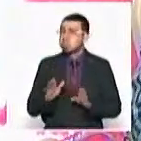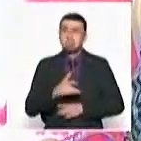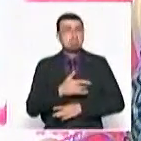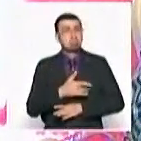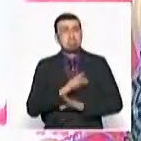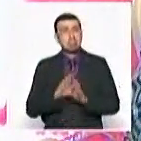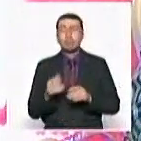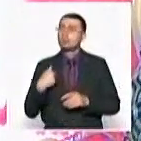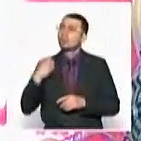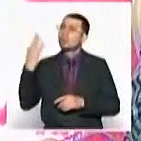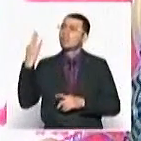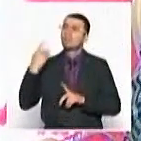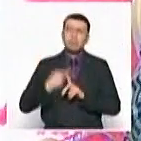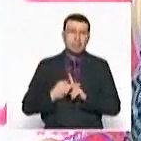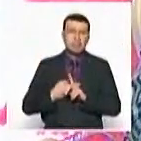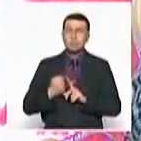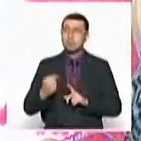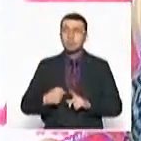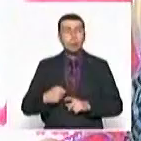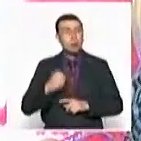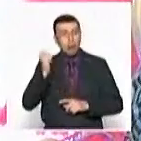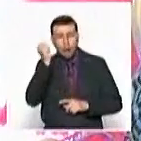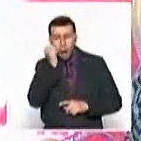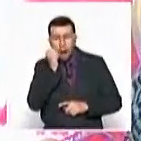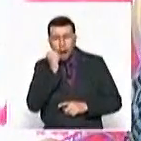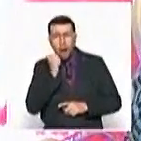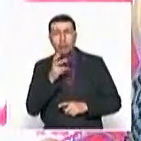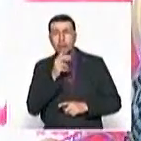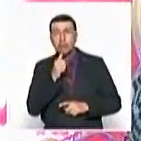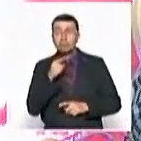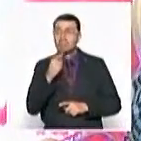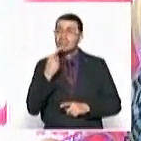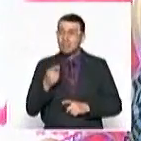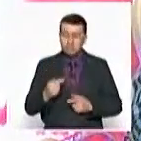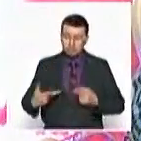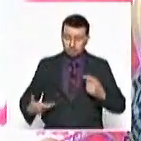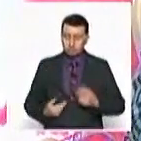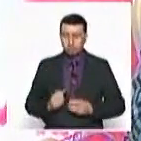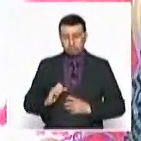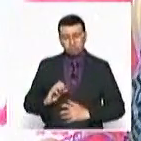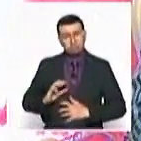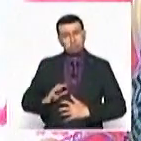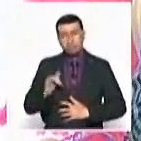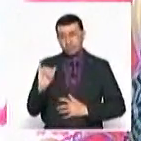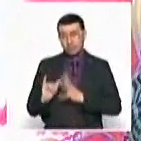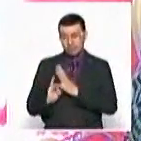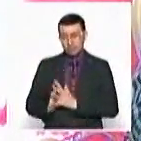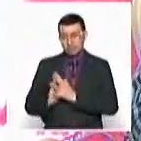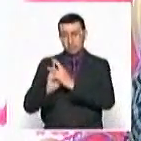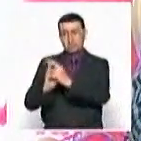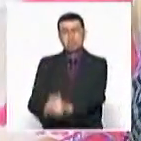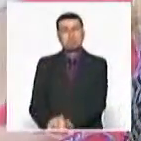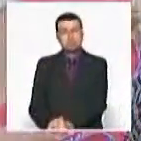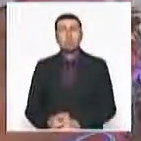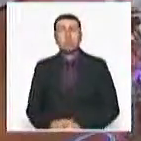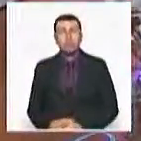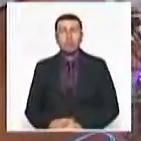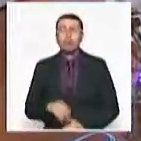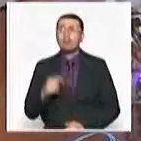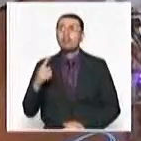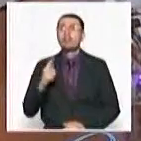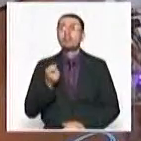no tengo el periodo. Me programaron una histerectomía para febrero. Es necesario operarme. ¿Qué